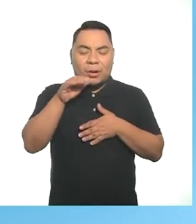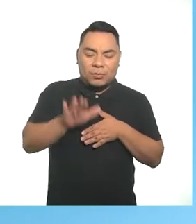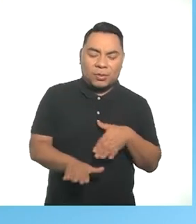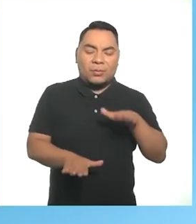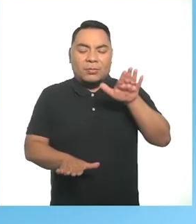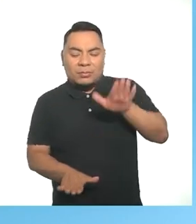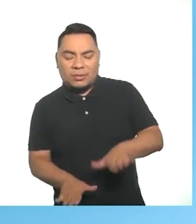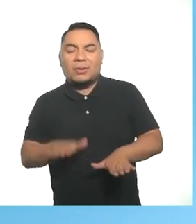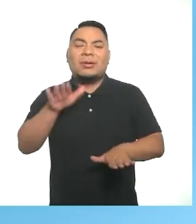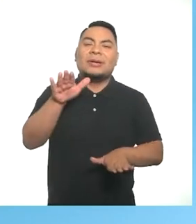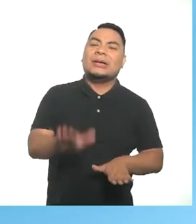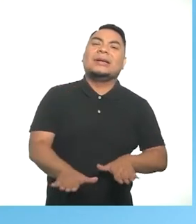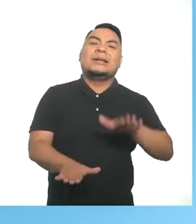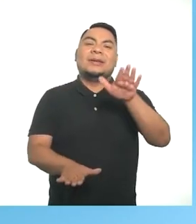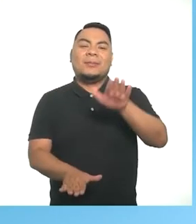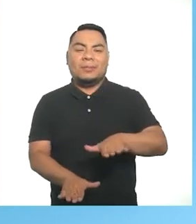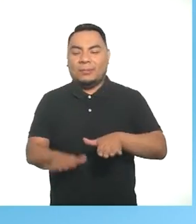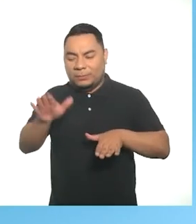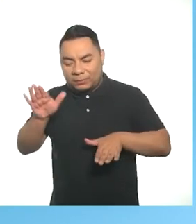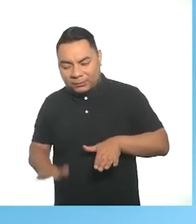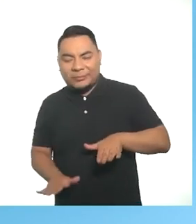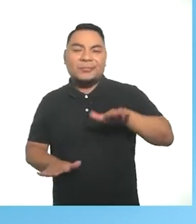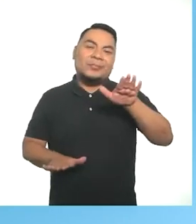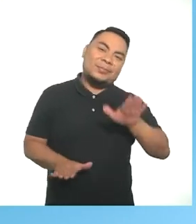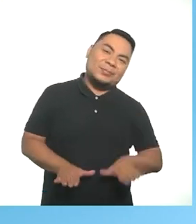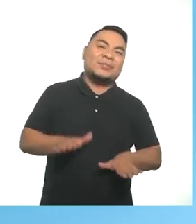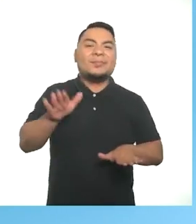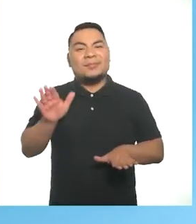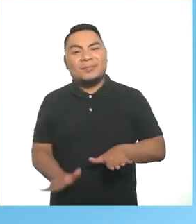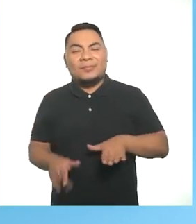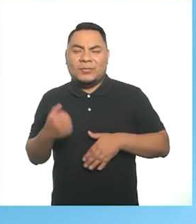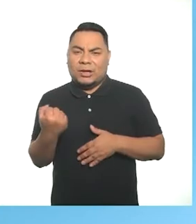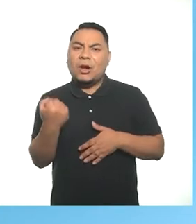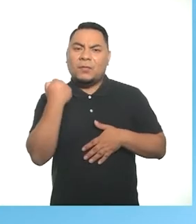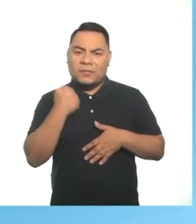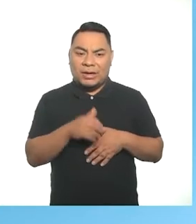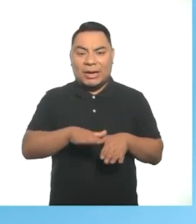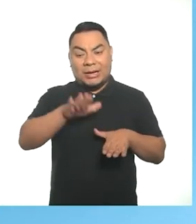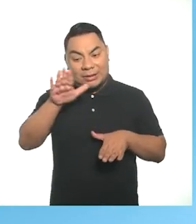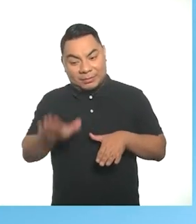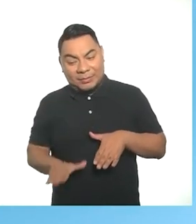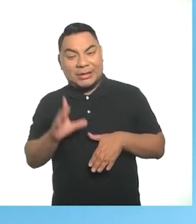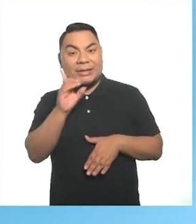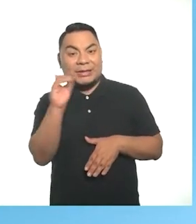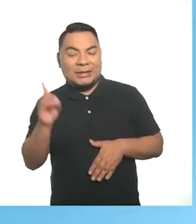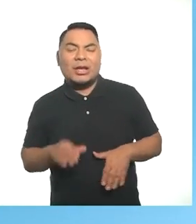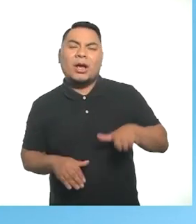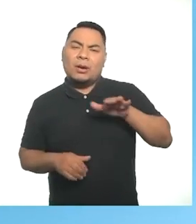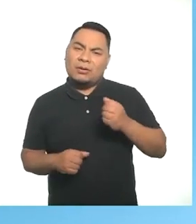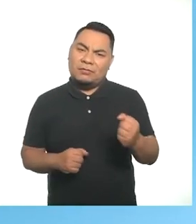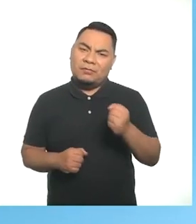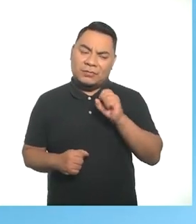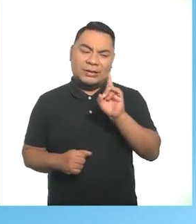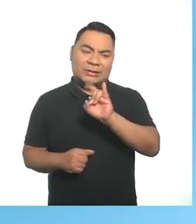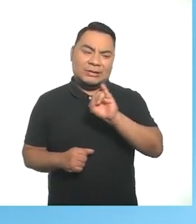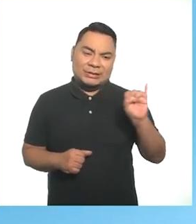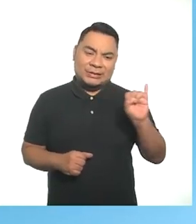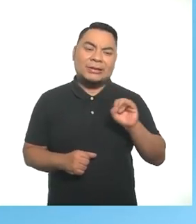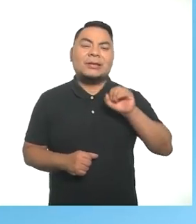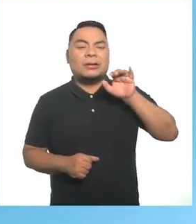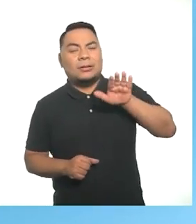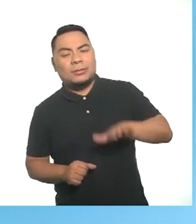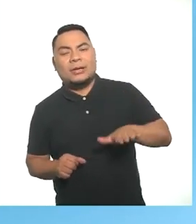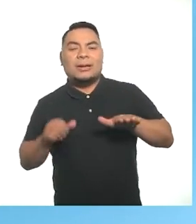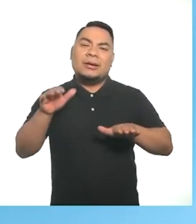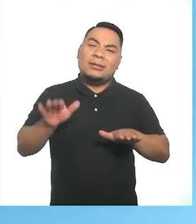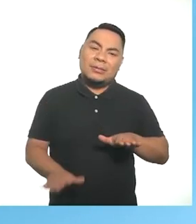derecho y pisadas fuertes con el pie izquierdo. Piso fuerte con el pie derecho y piso fuerte con